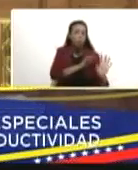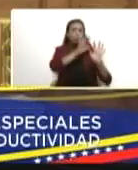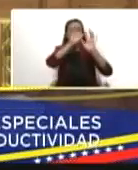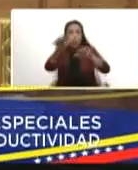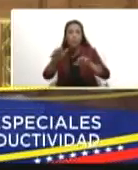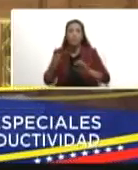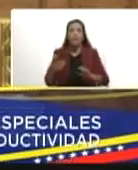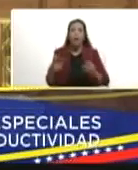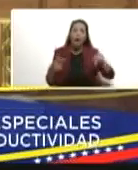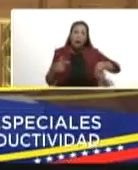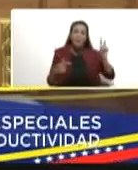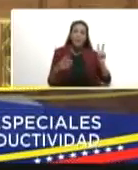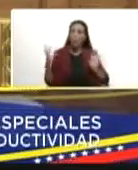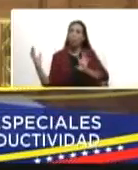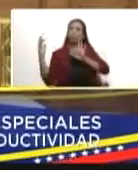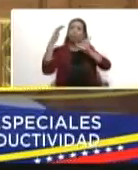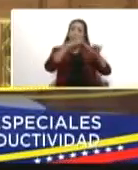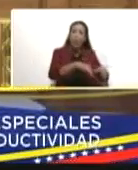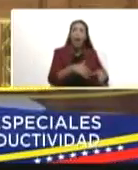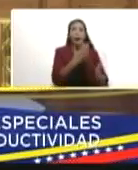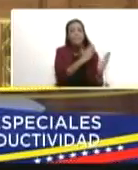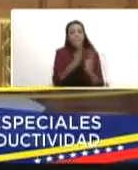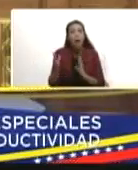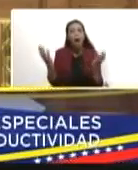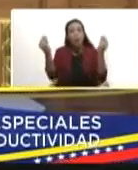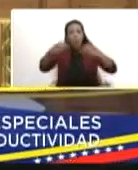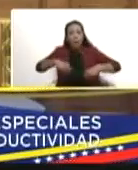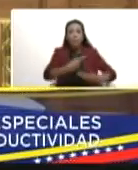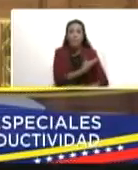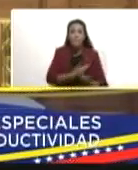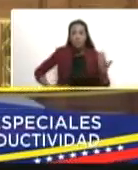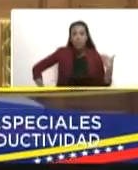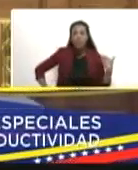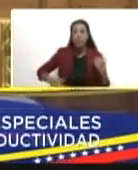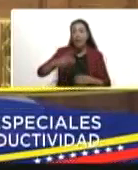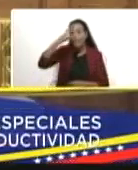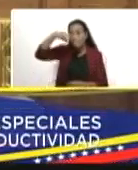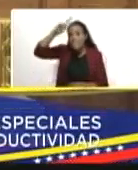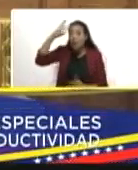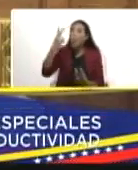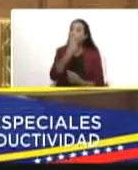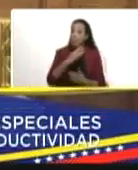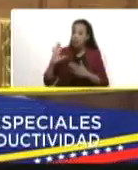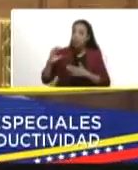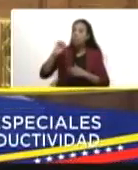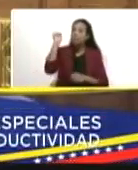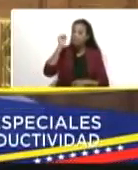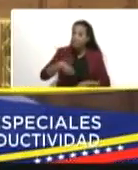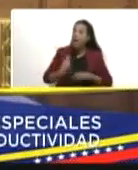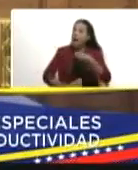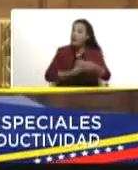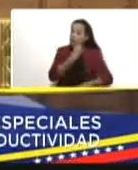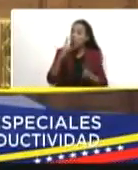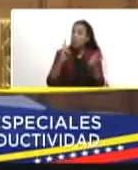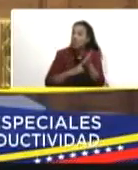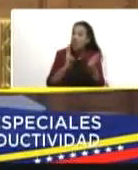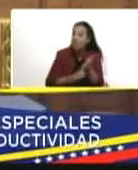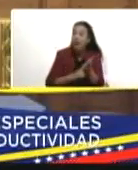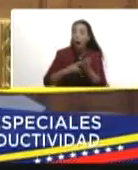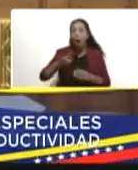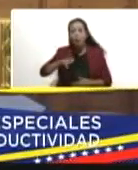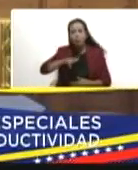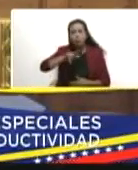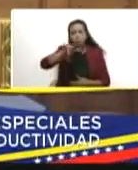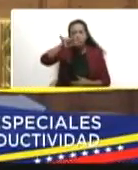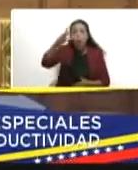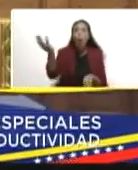ya parte de los planes que allí acordamos con el presidente López Obrador se están cumpliendo vuelos